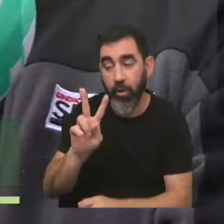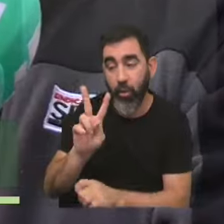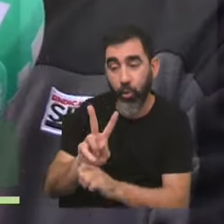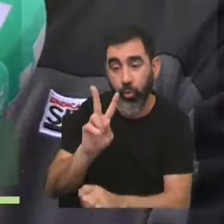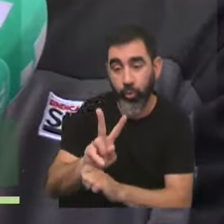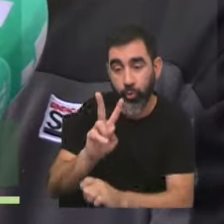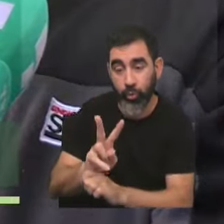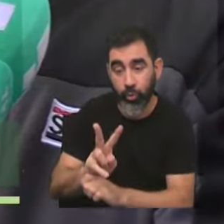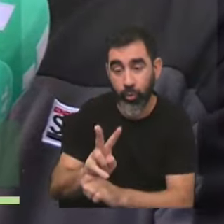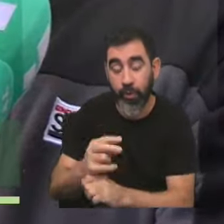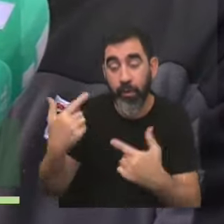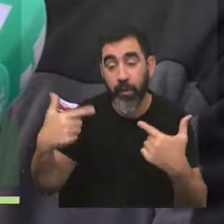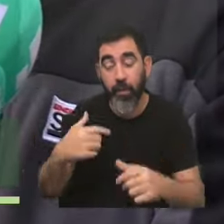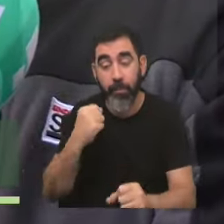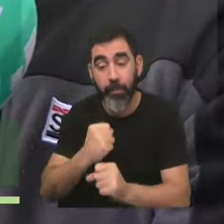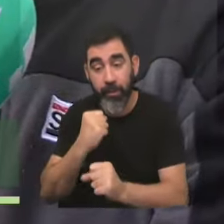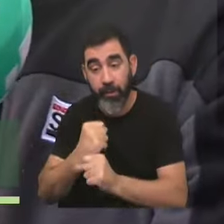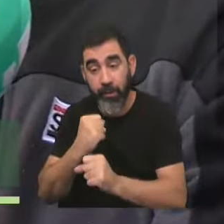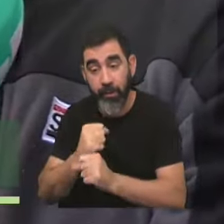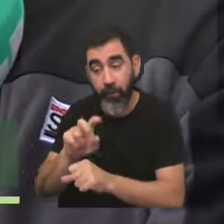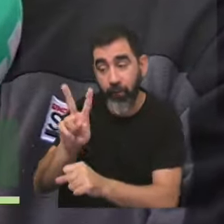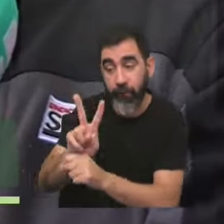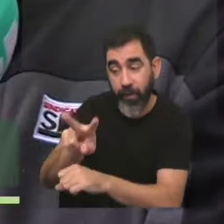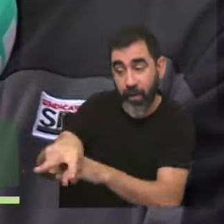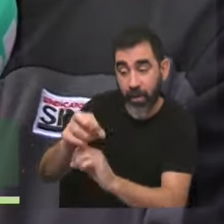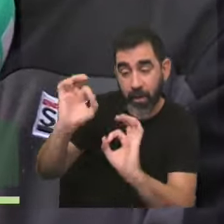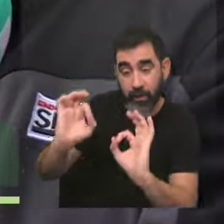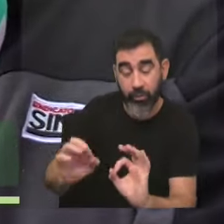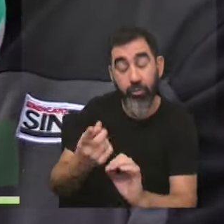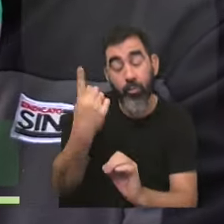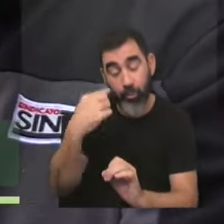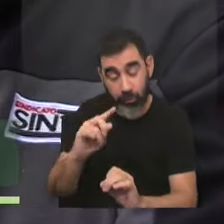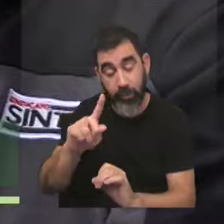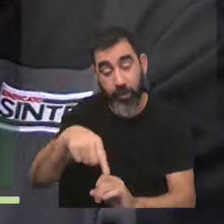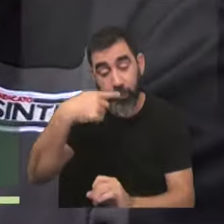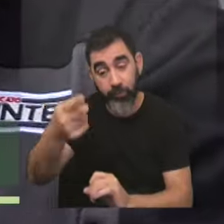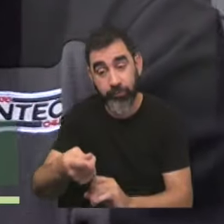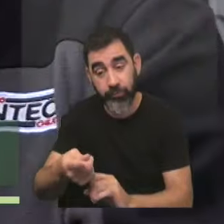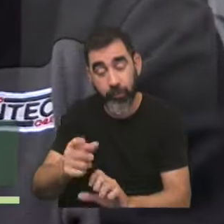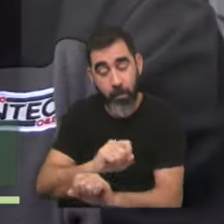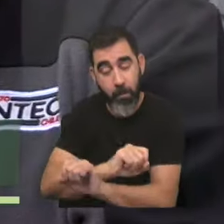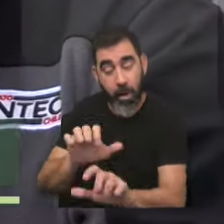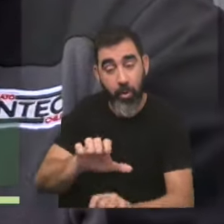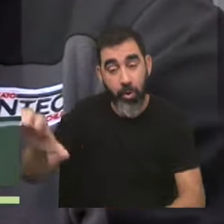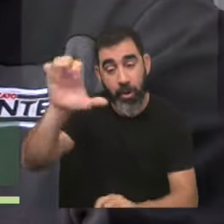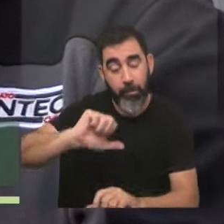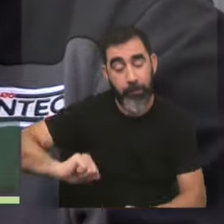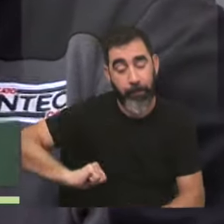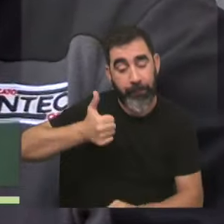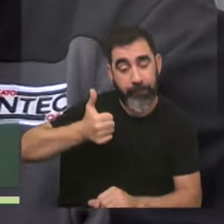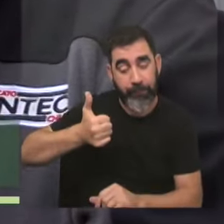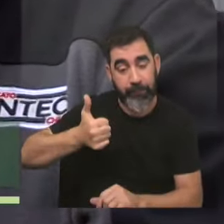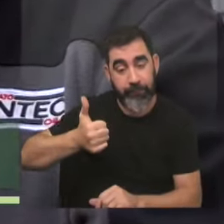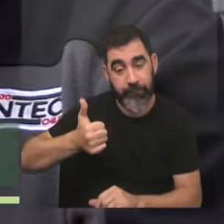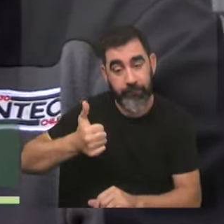de justamente el Ministerio de trabajo en la fiscalización y los controles lleva de que bueno los malos empresarios aprovechan para